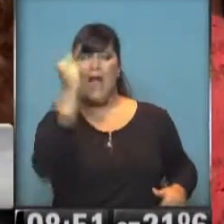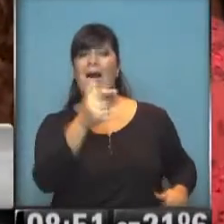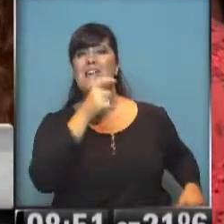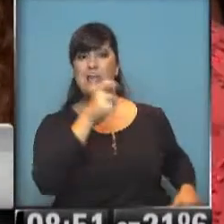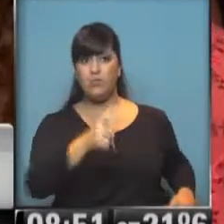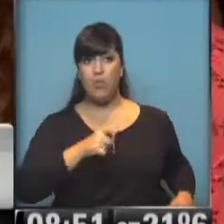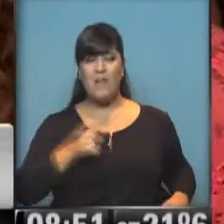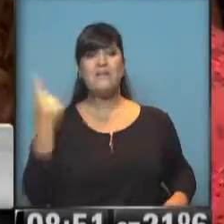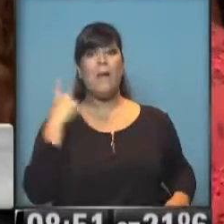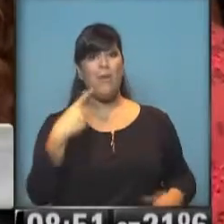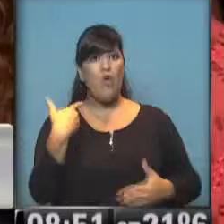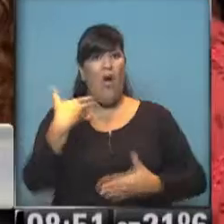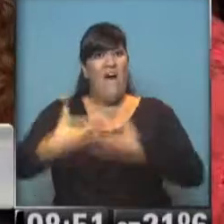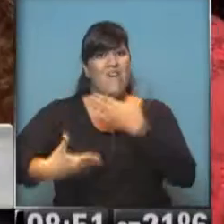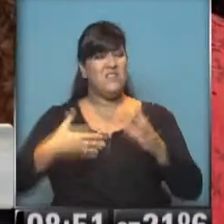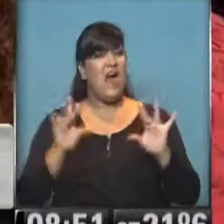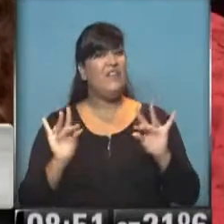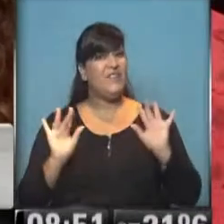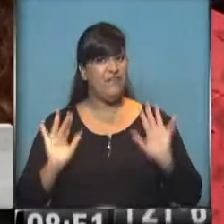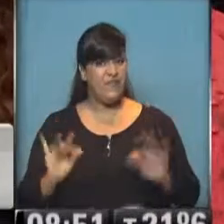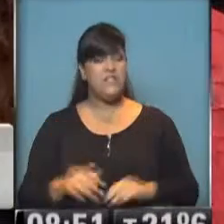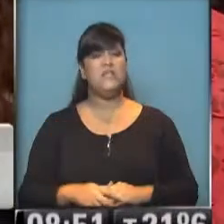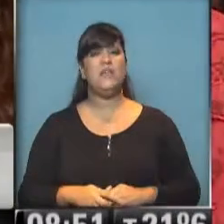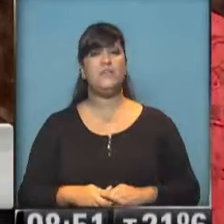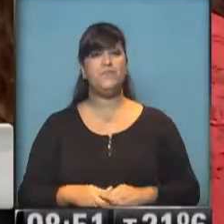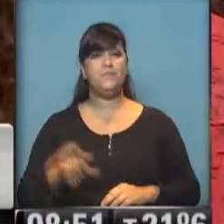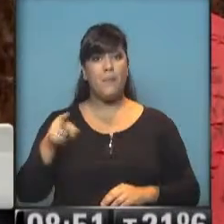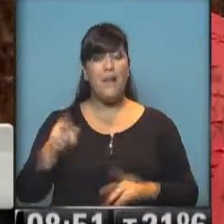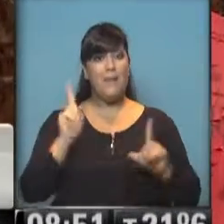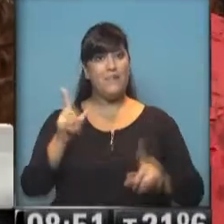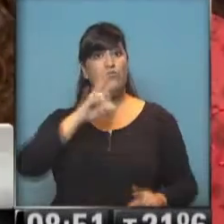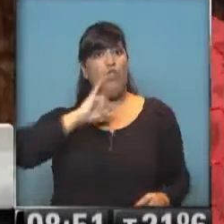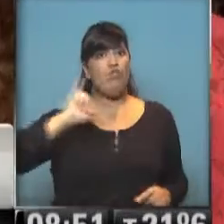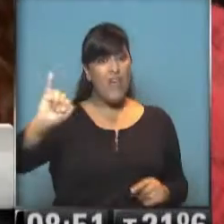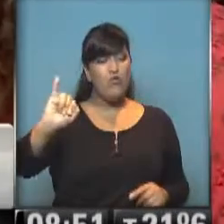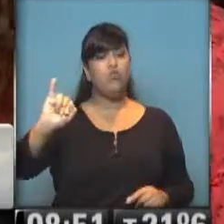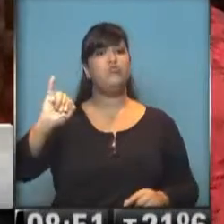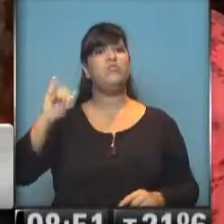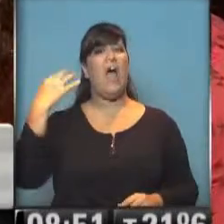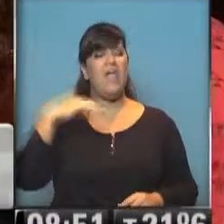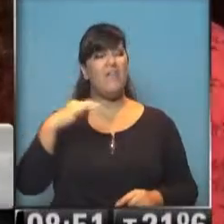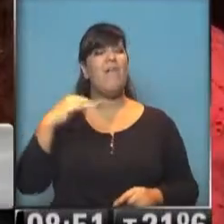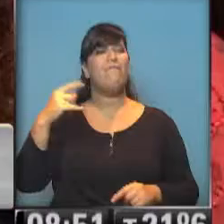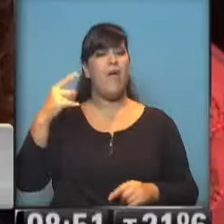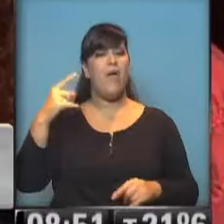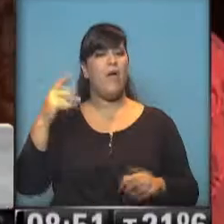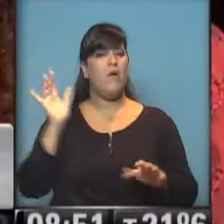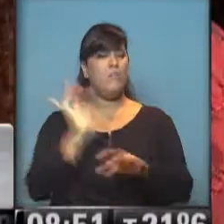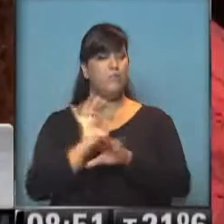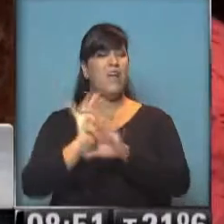cuesta mucho avanzar en que esas denuncias lleguen a un resultado